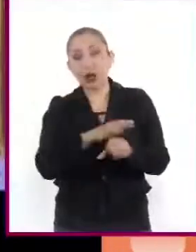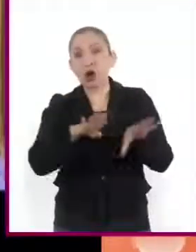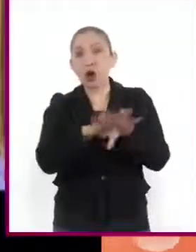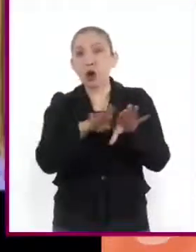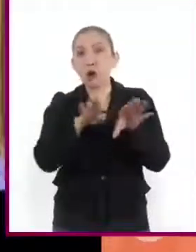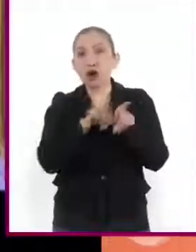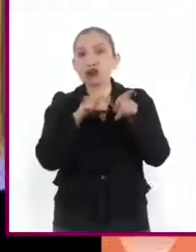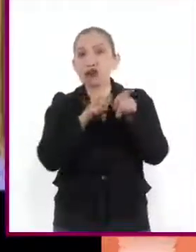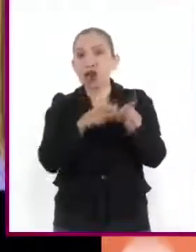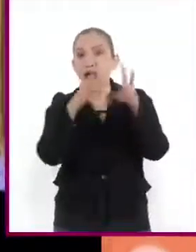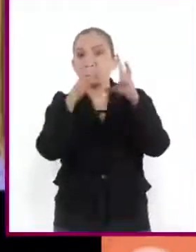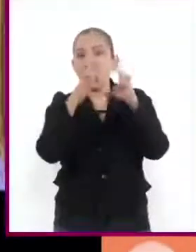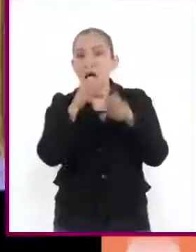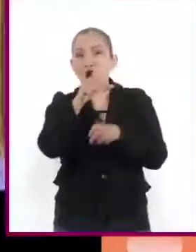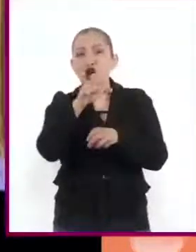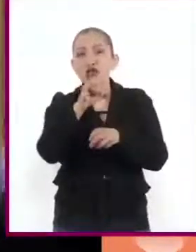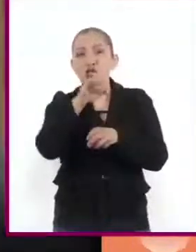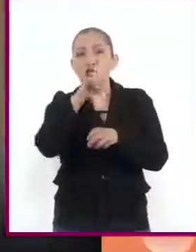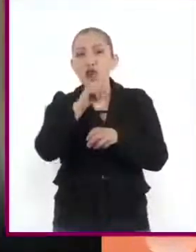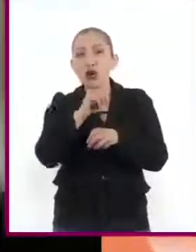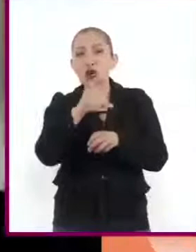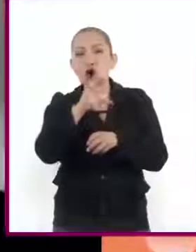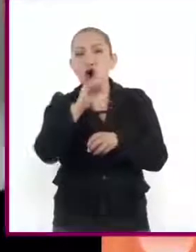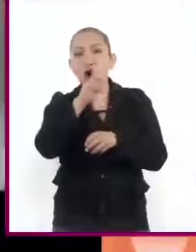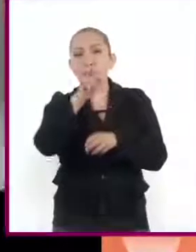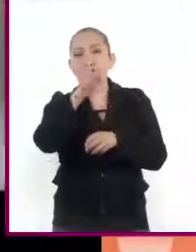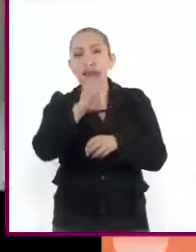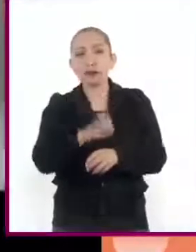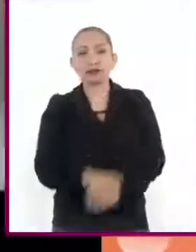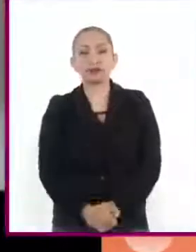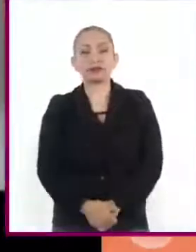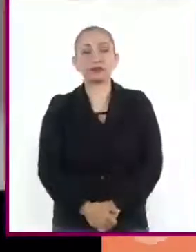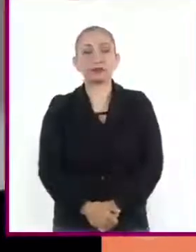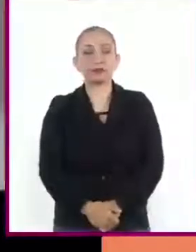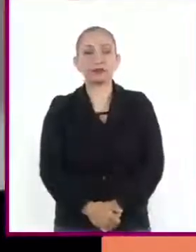cómo continúa la oxidación del cobre.